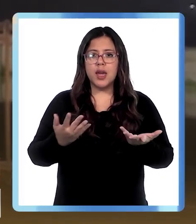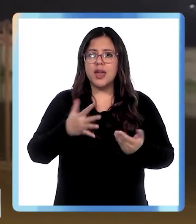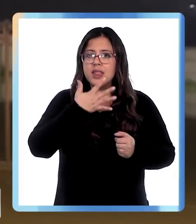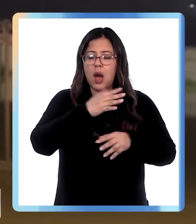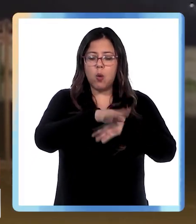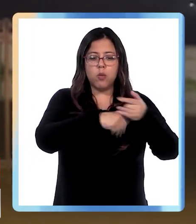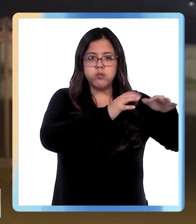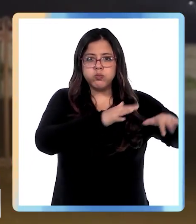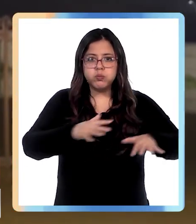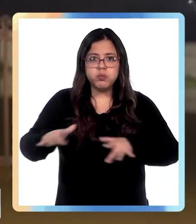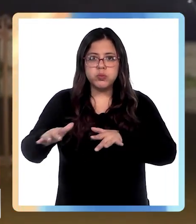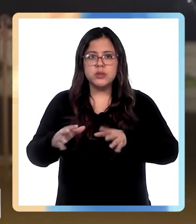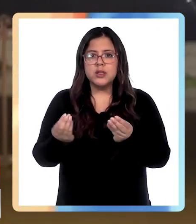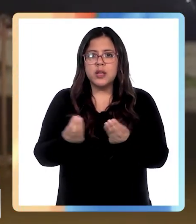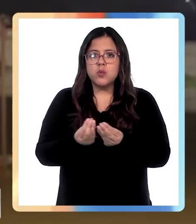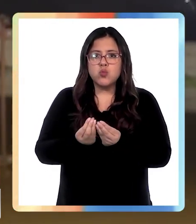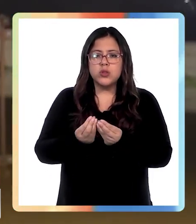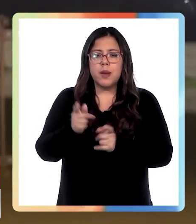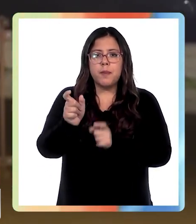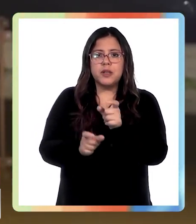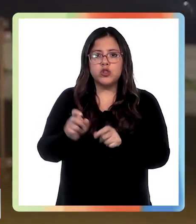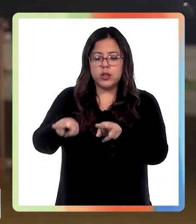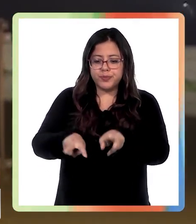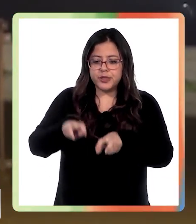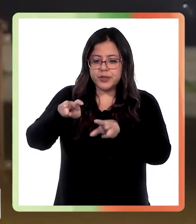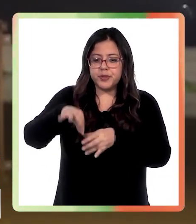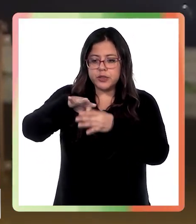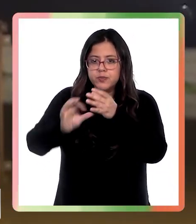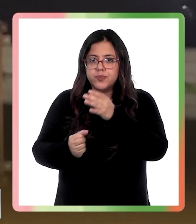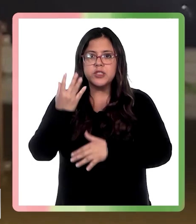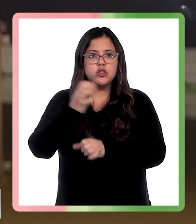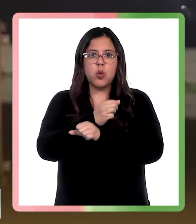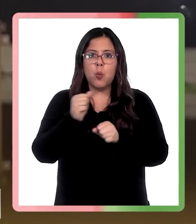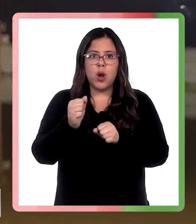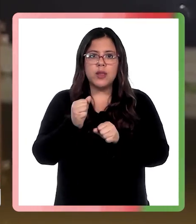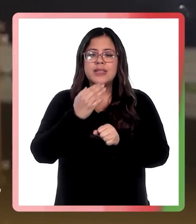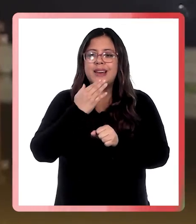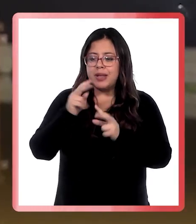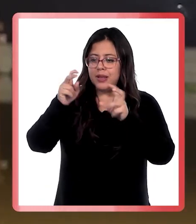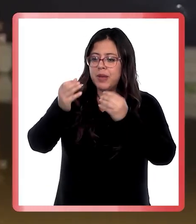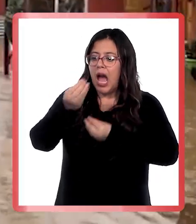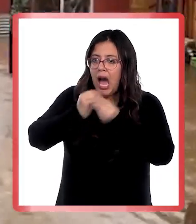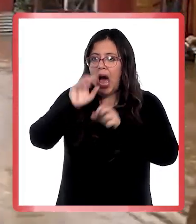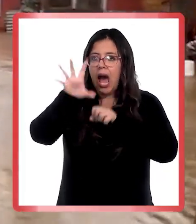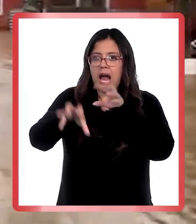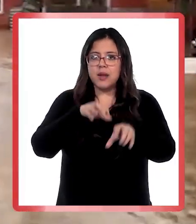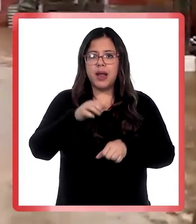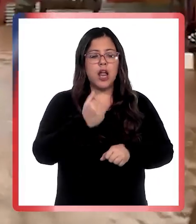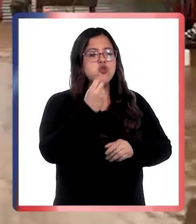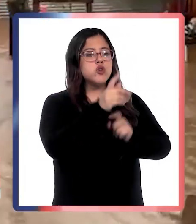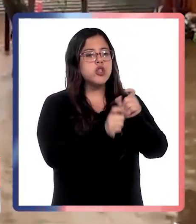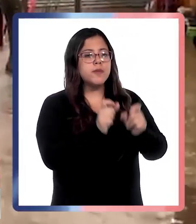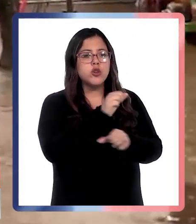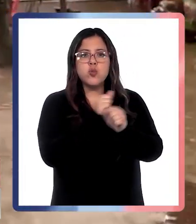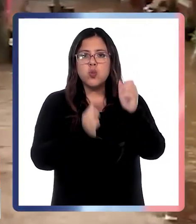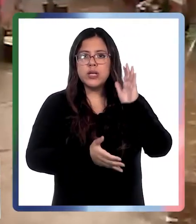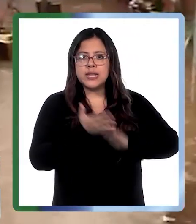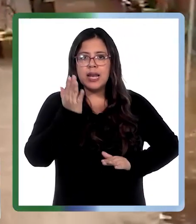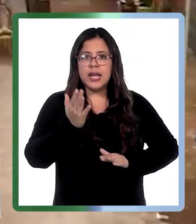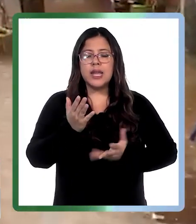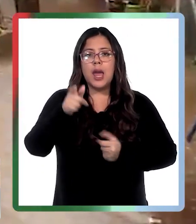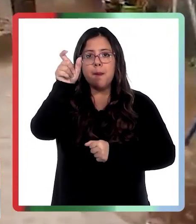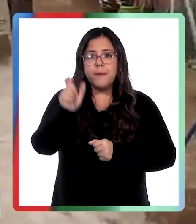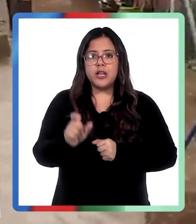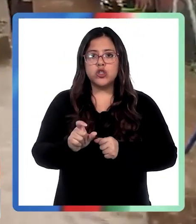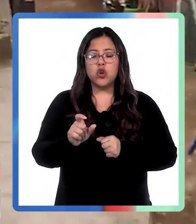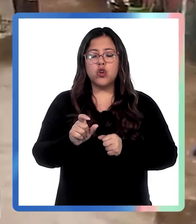esteros y cerca de 300 agricultores que hoy día están impedidos de poder brindar alimentos a sus animales respecto del número de personas